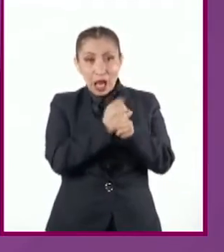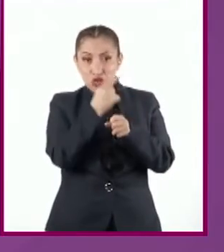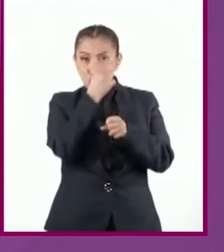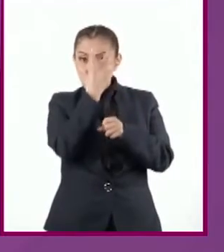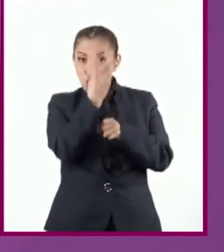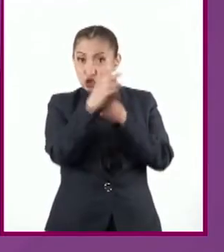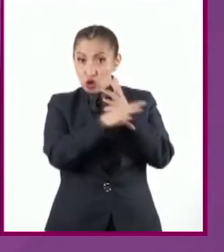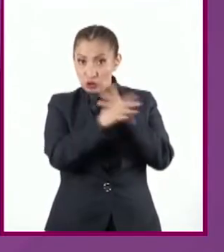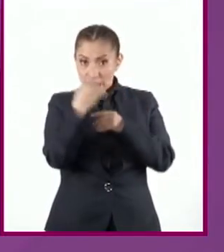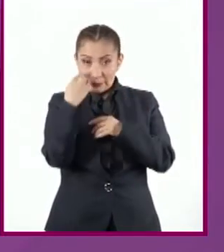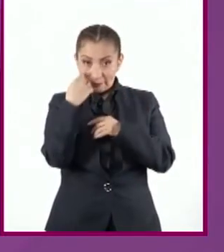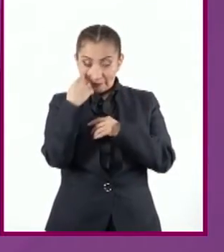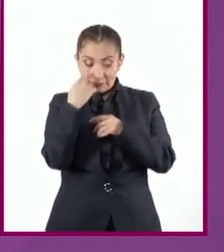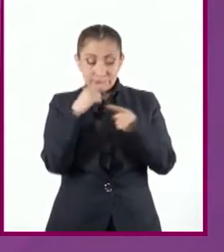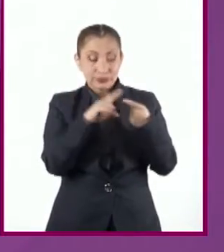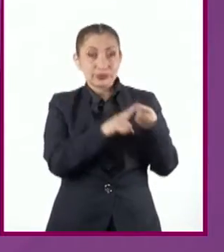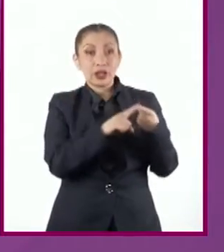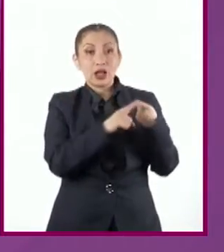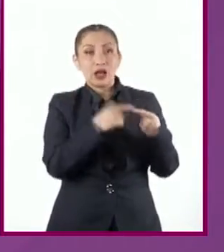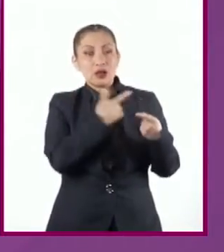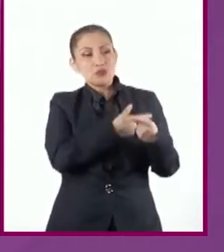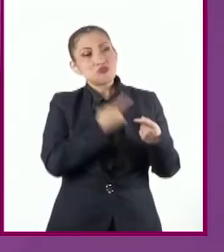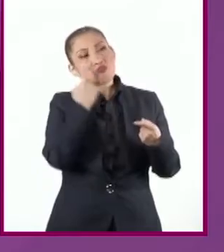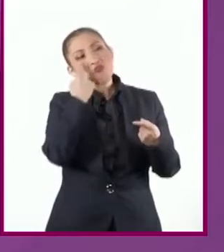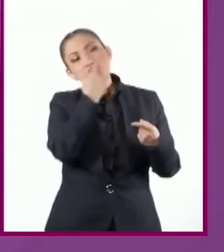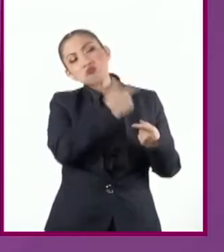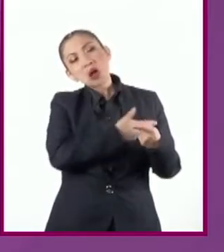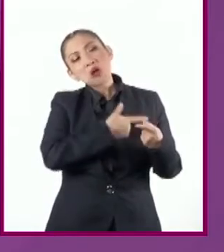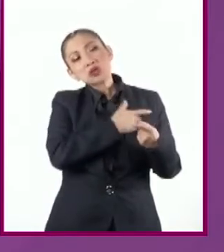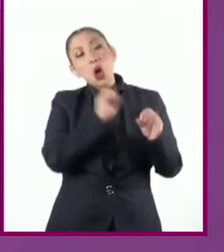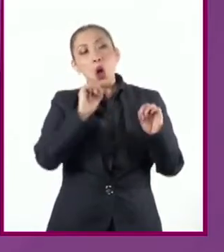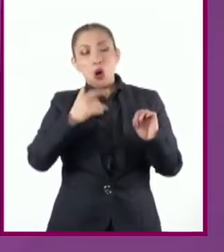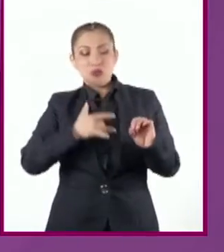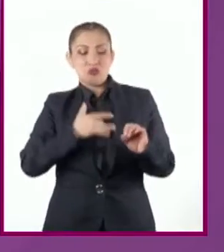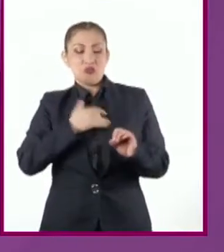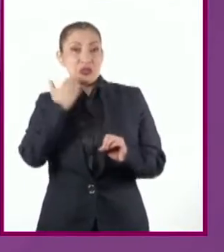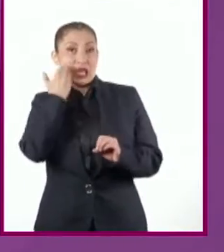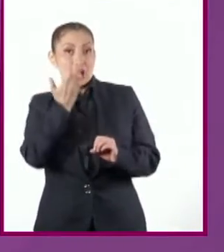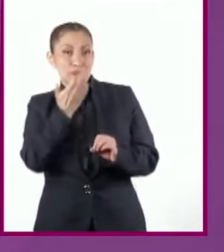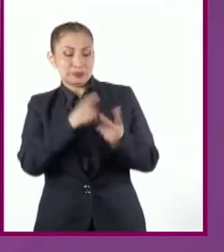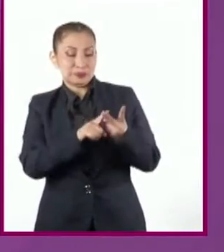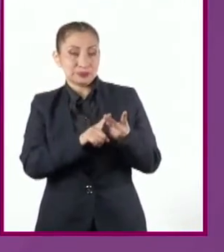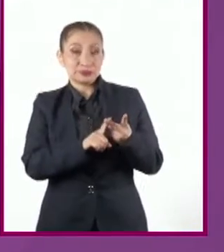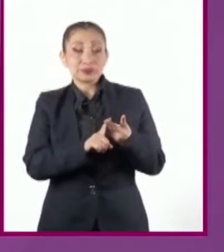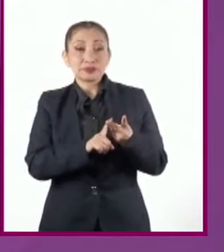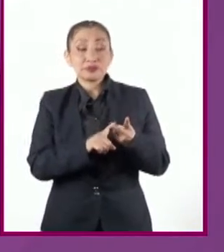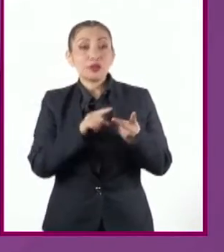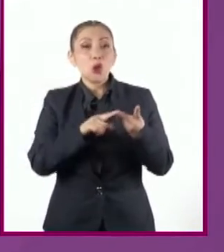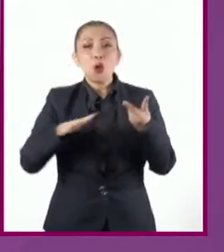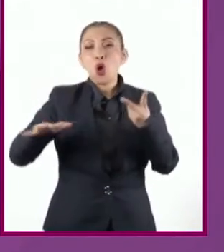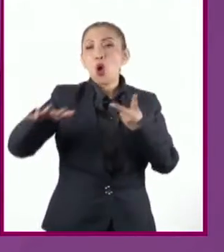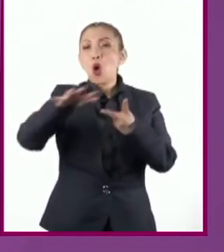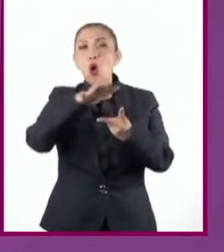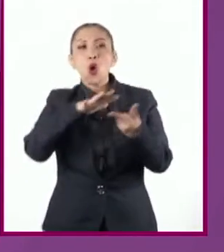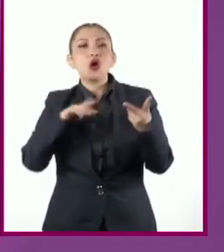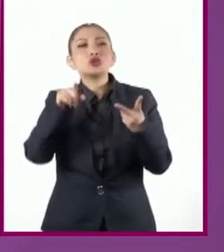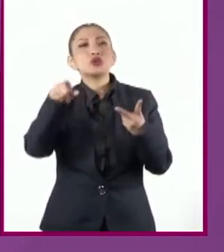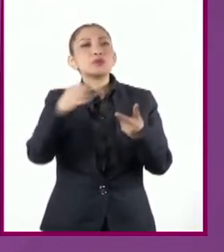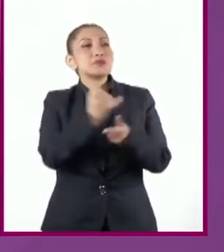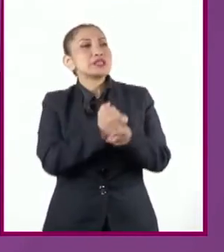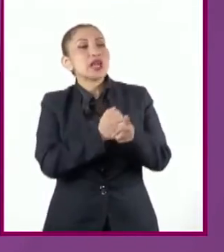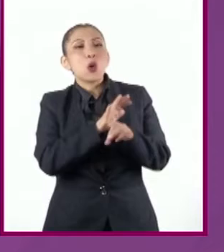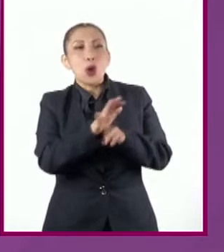dos elementos. El primero, con gustos y decisiones personales, y el segundo, con el contexto del